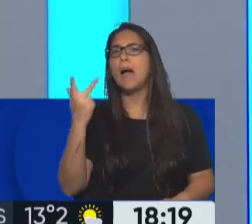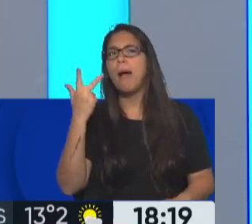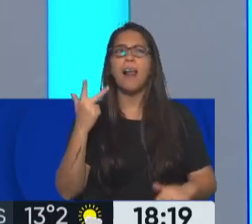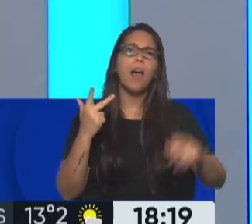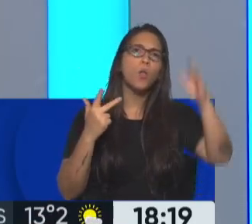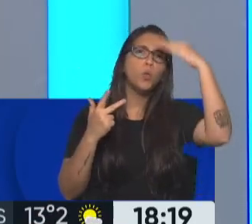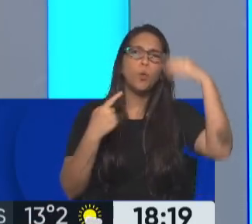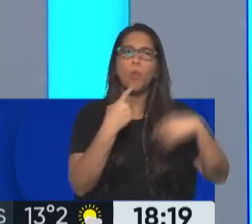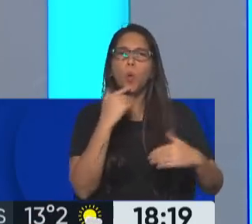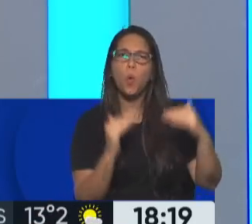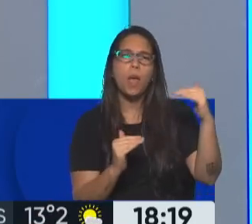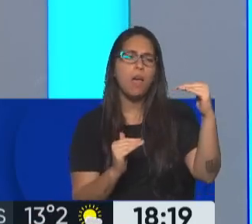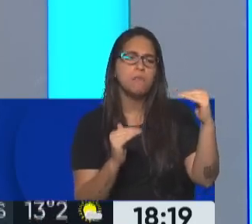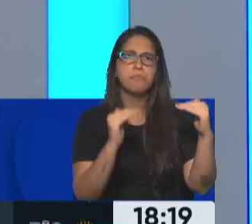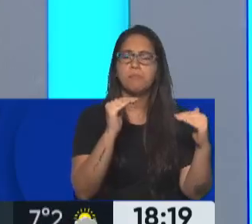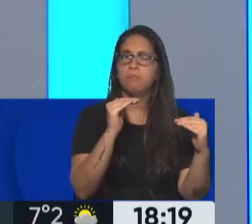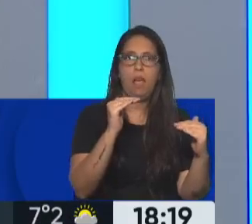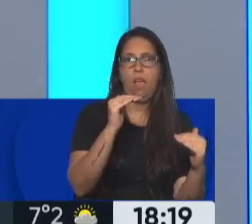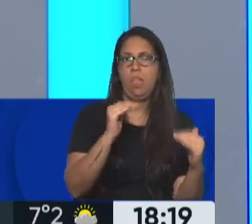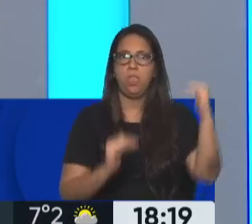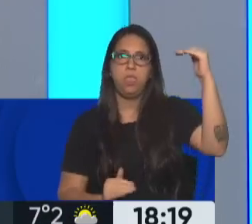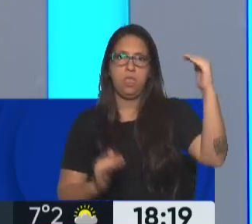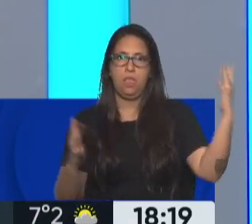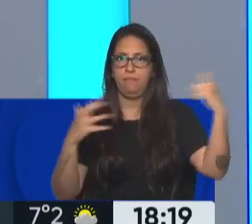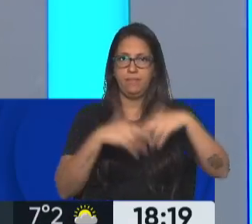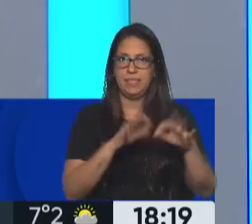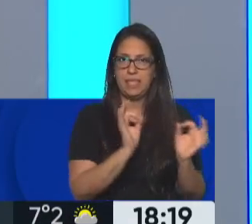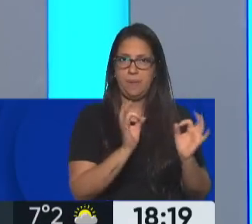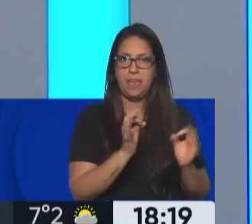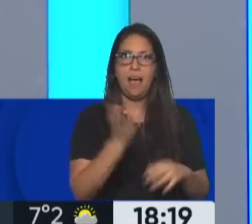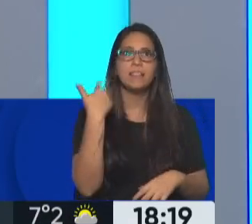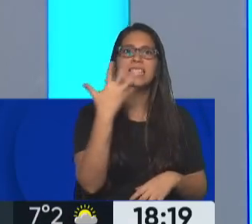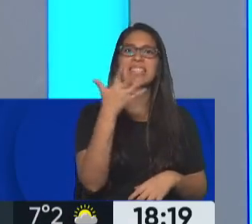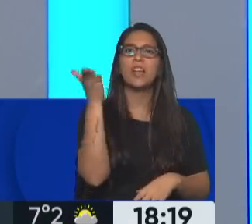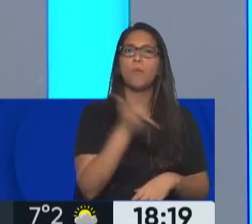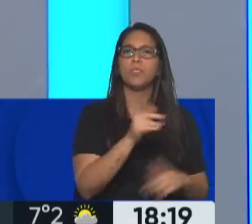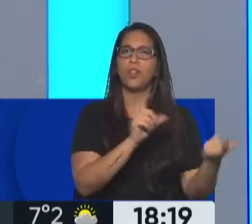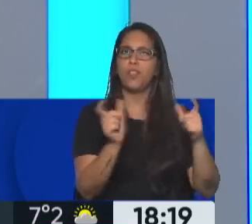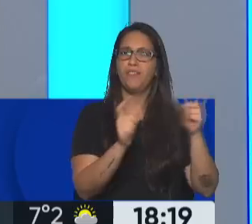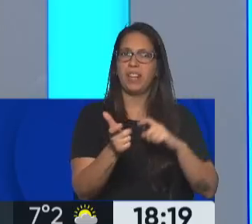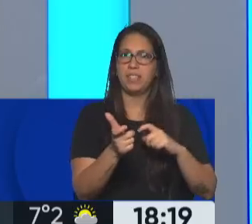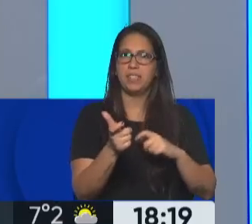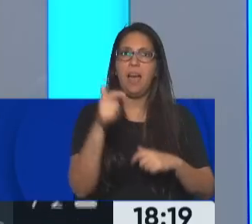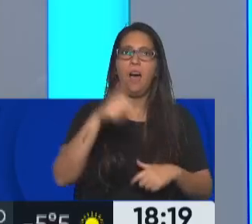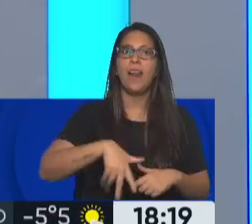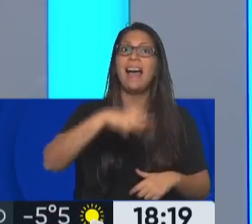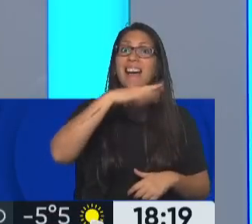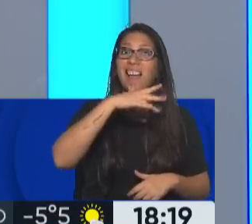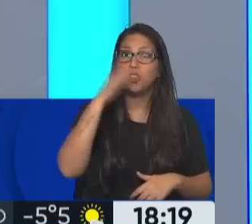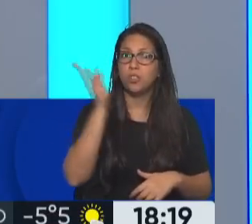sistemáticamente. Hasta la última elección fue de 5,5 puntos la diferencia entre Trump y Biden, y esta vez fue de 14.